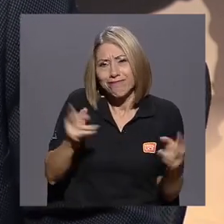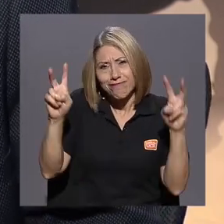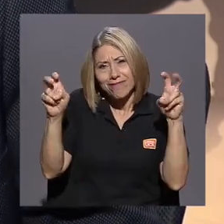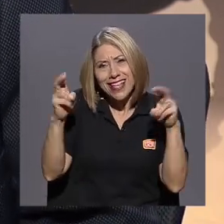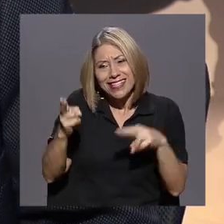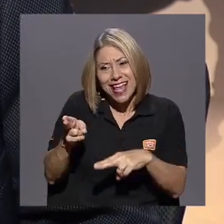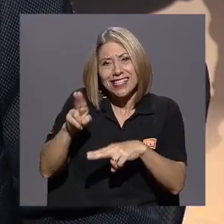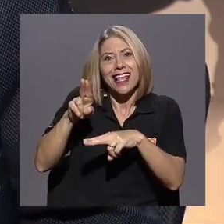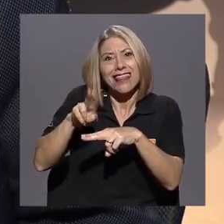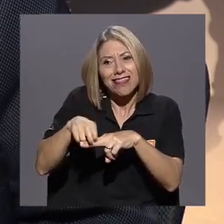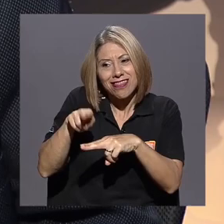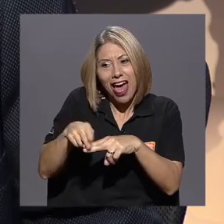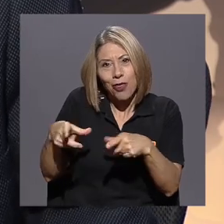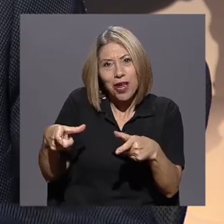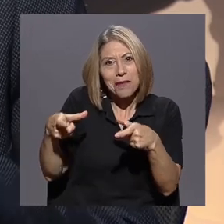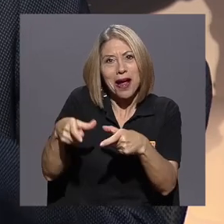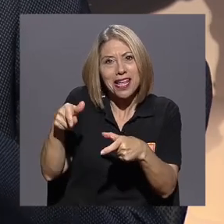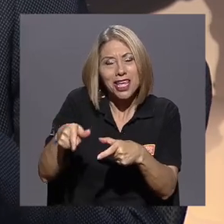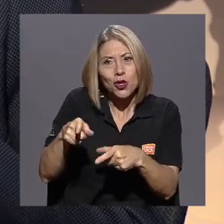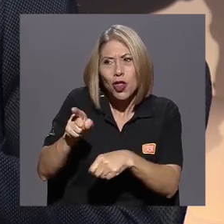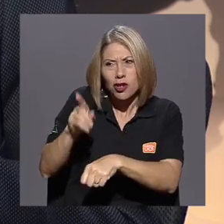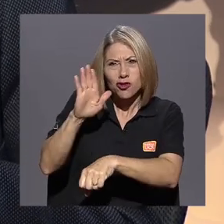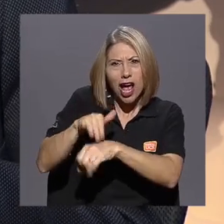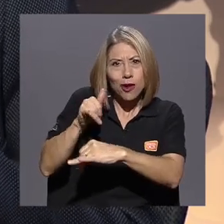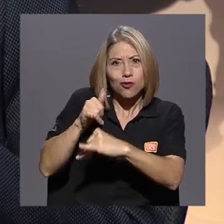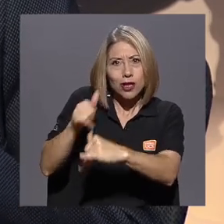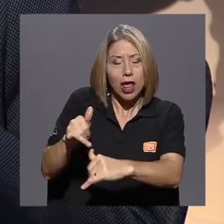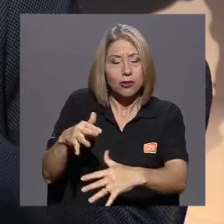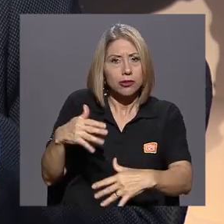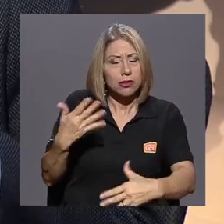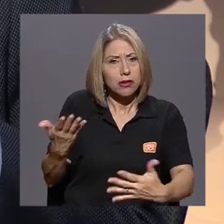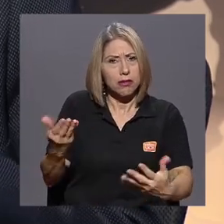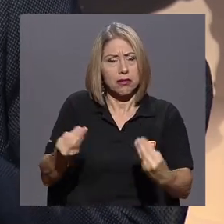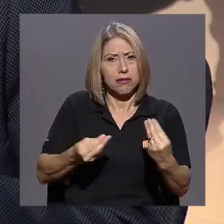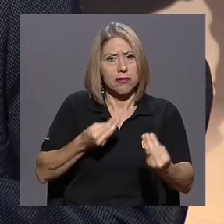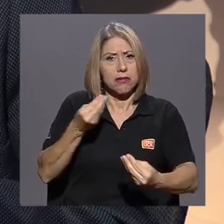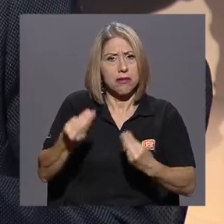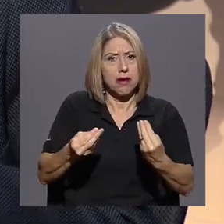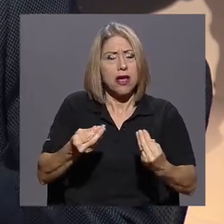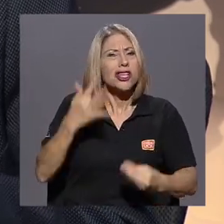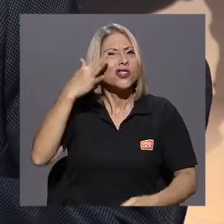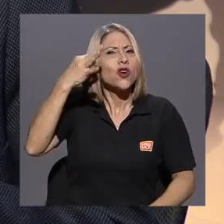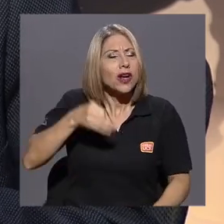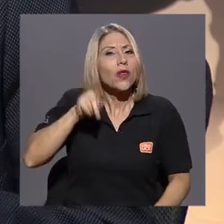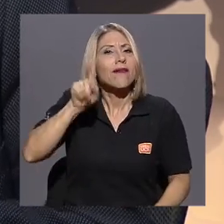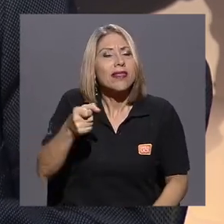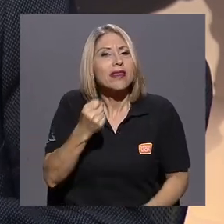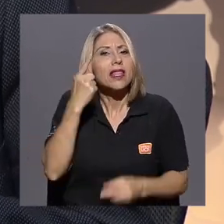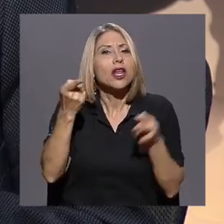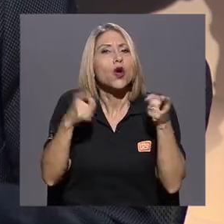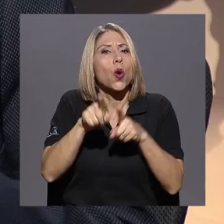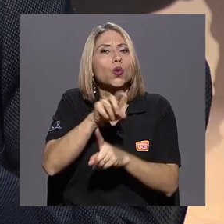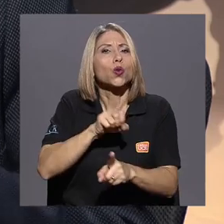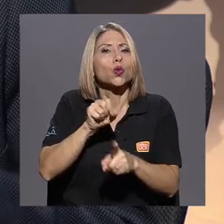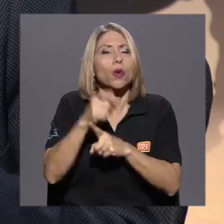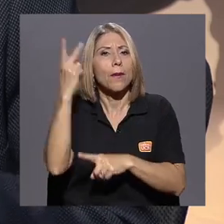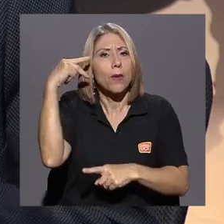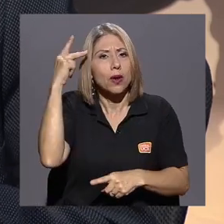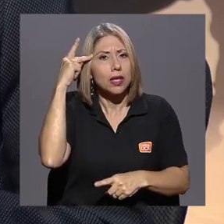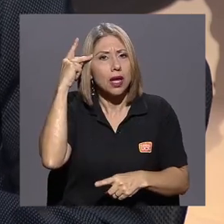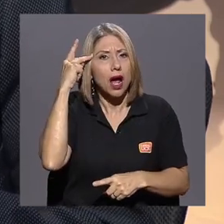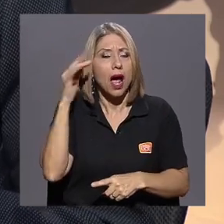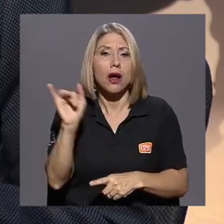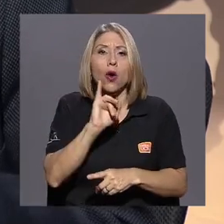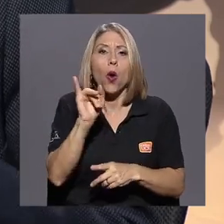manera impresionante. Entonces, yo creo que hay que entender la coyuntura política como una